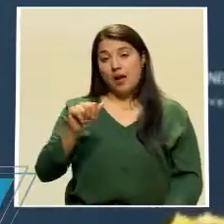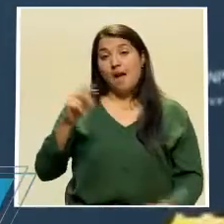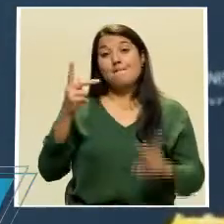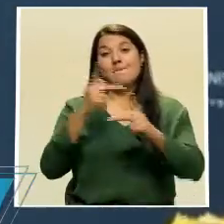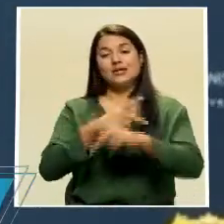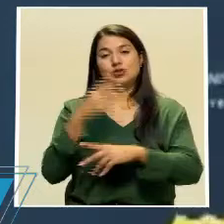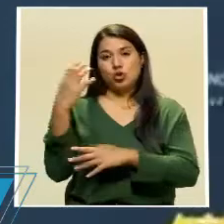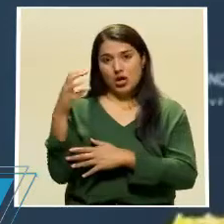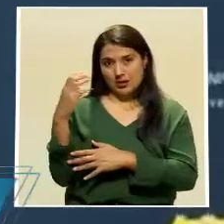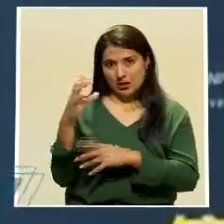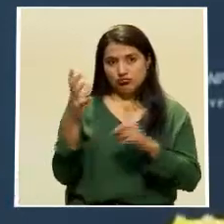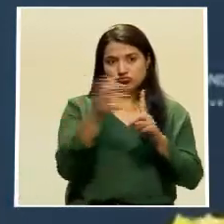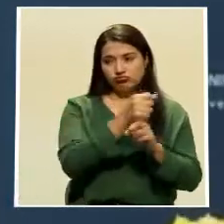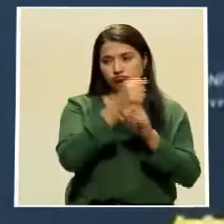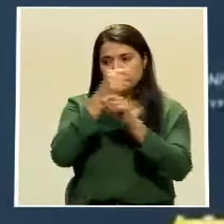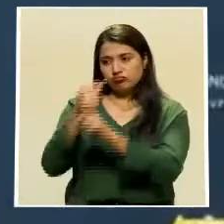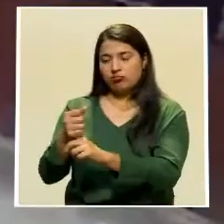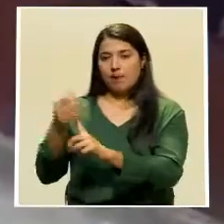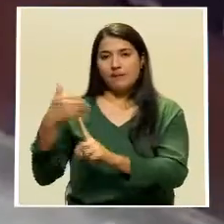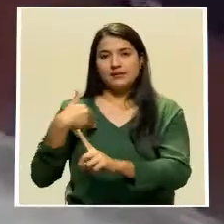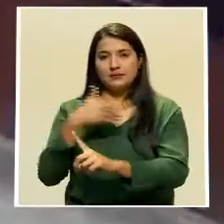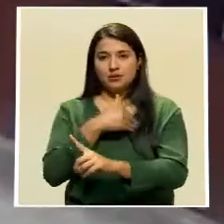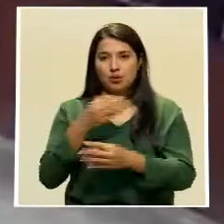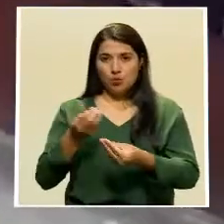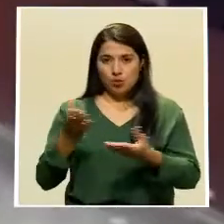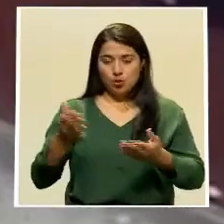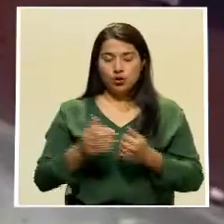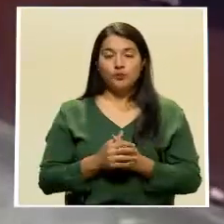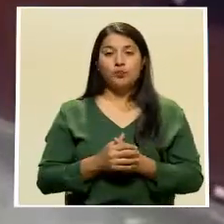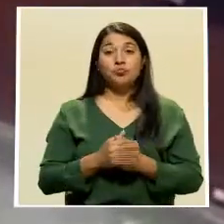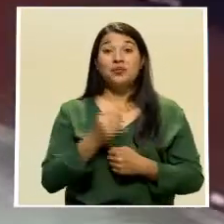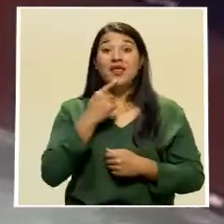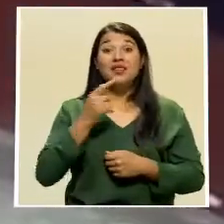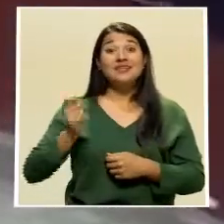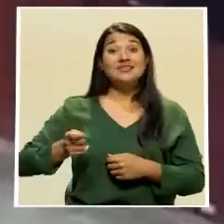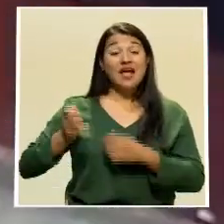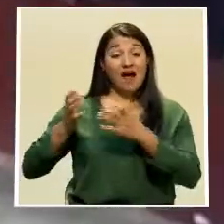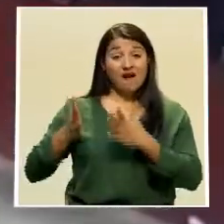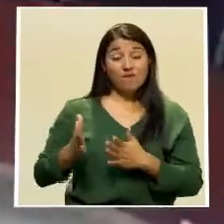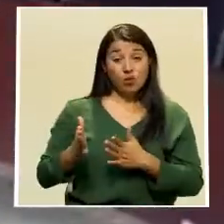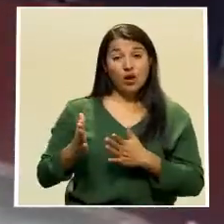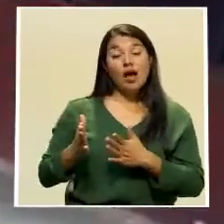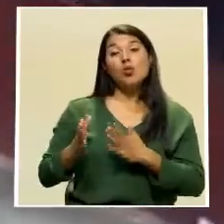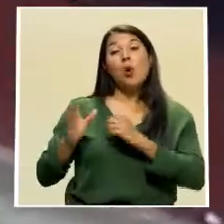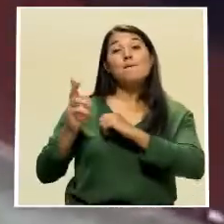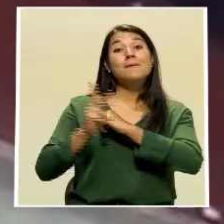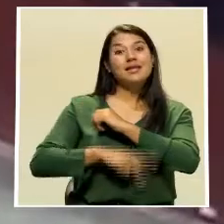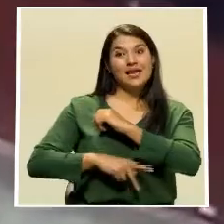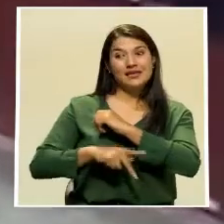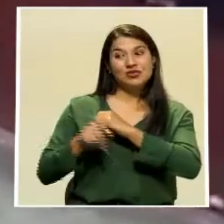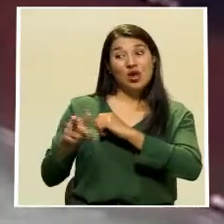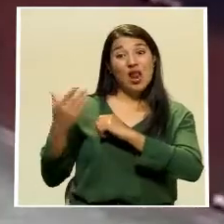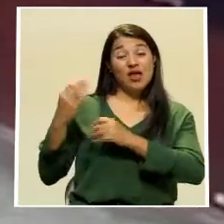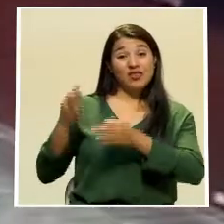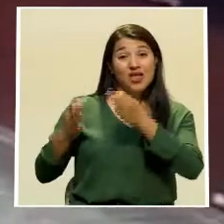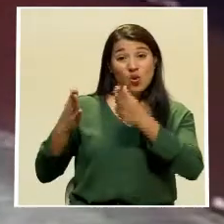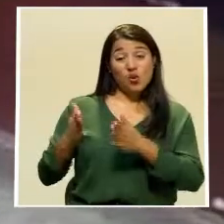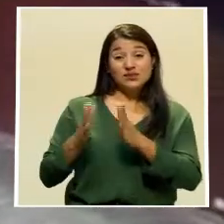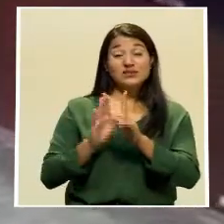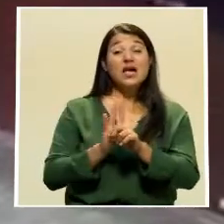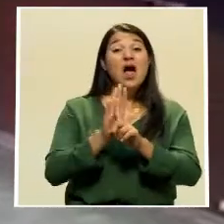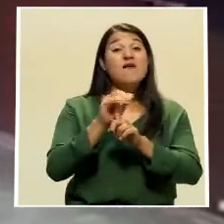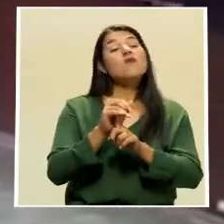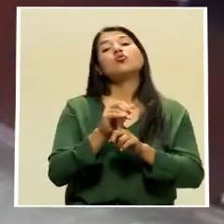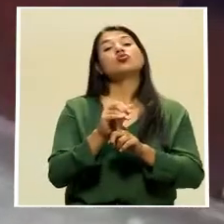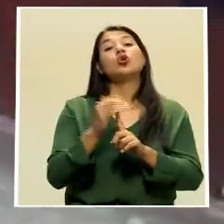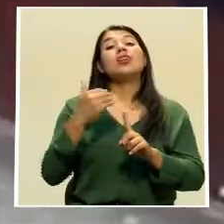mismo fue presentado al Ministerio Público. De acuerdo con el abogado penalista y ex juez Eduardo Acuña, el abuso sexual es sancionado de